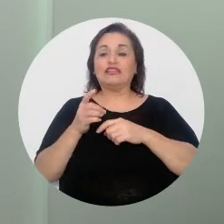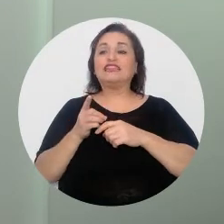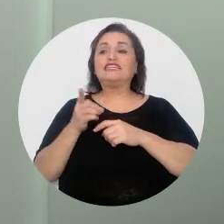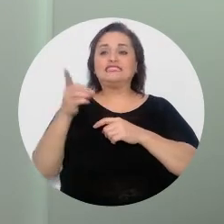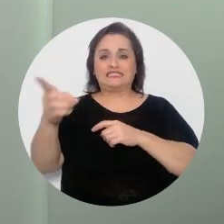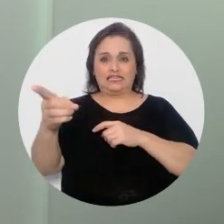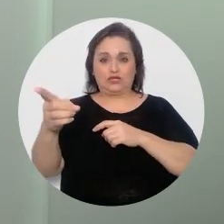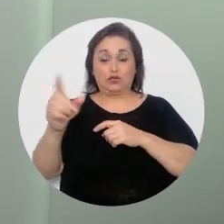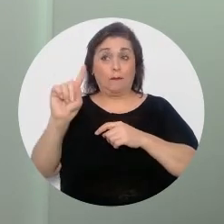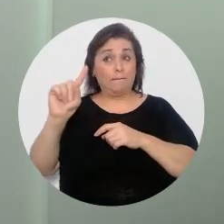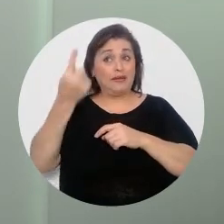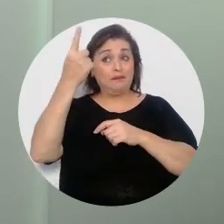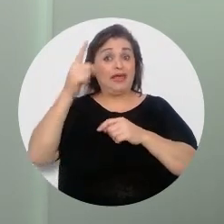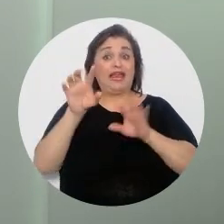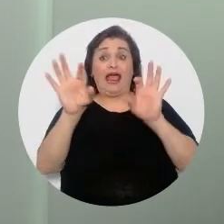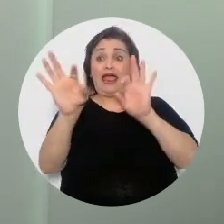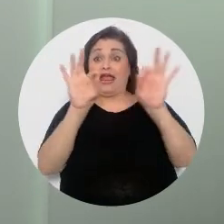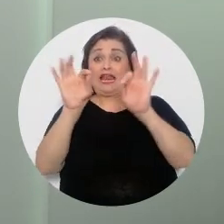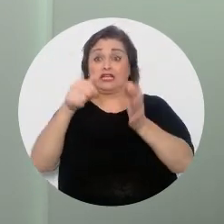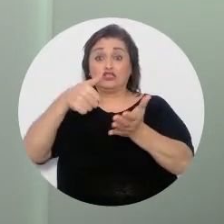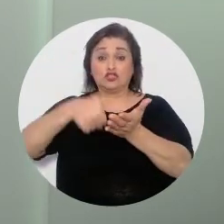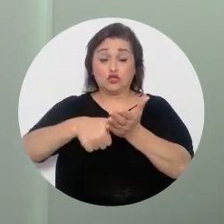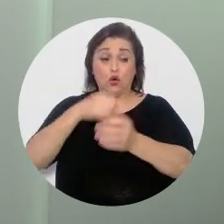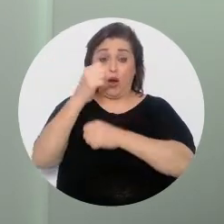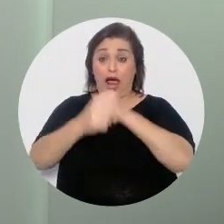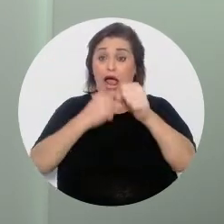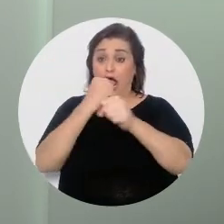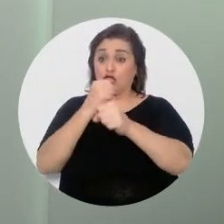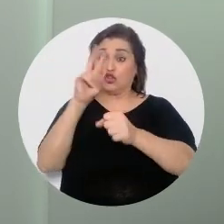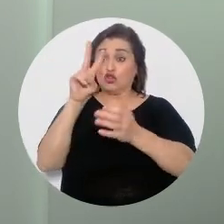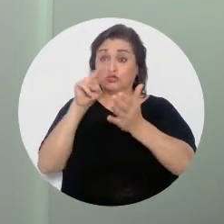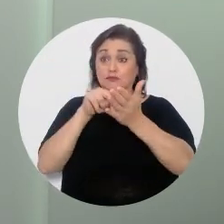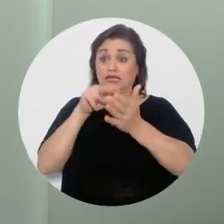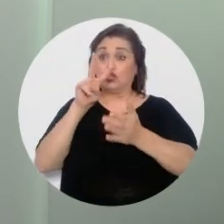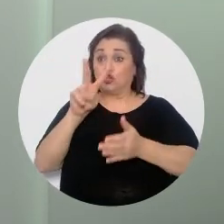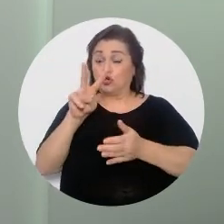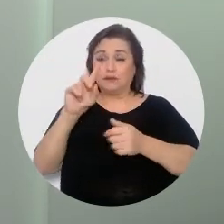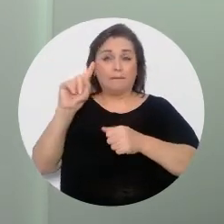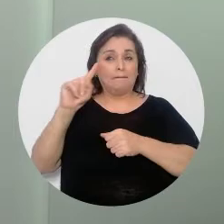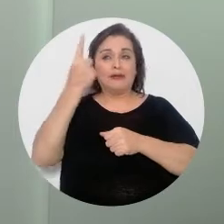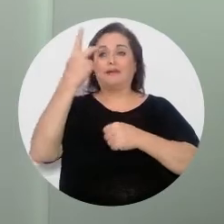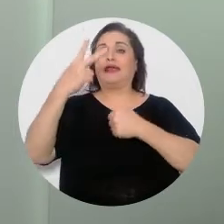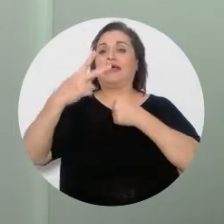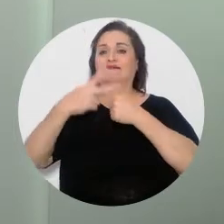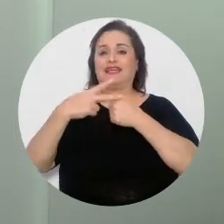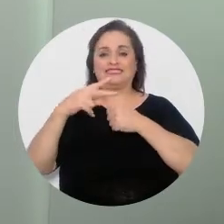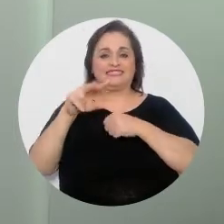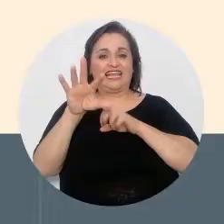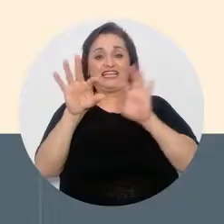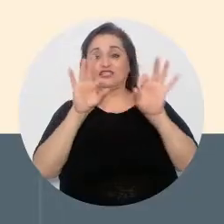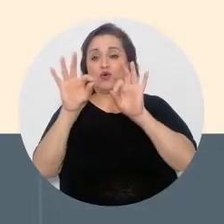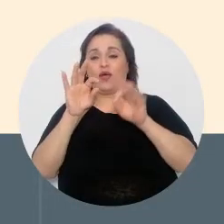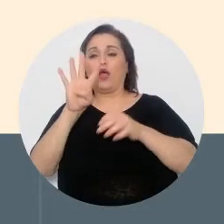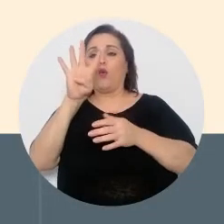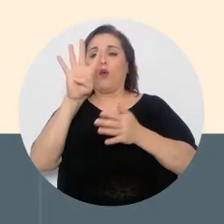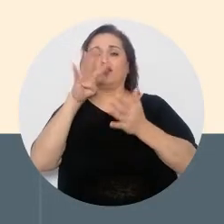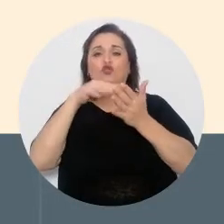Entonces, en esta primera elección que se lleva a cabo en el año 2002, por primera vez se van a